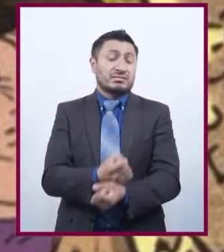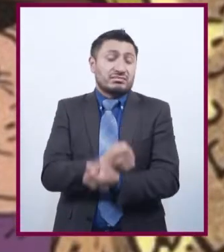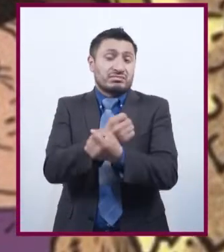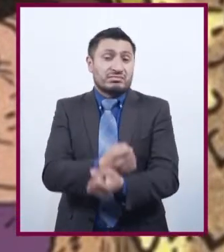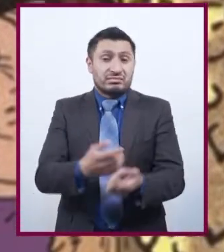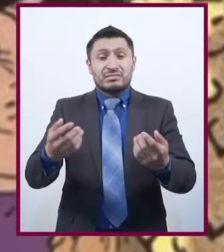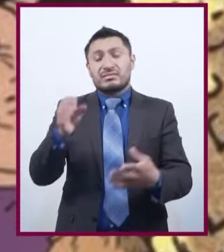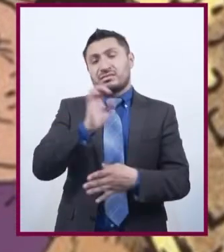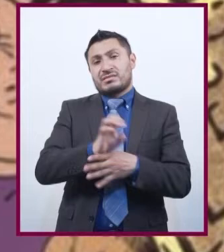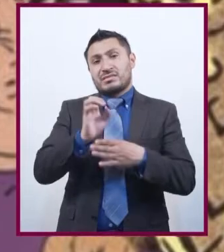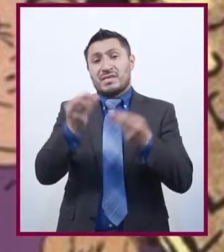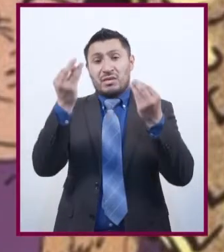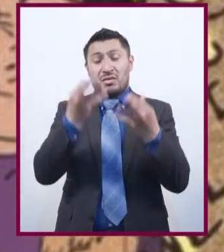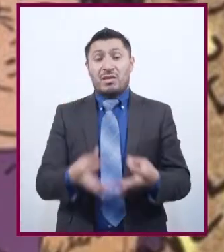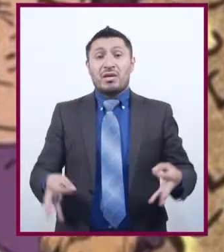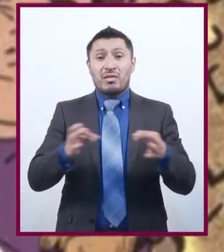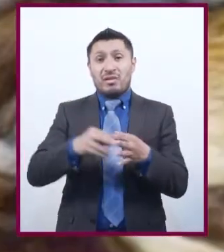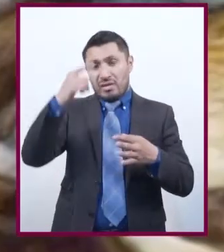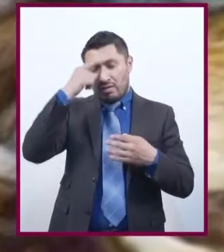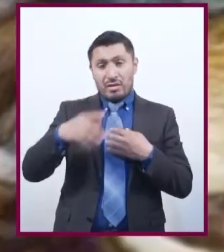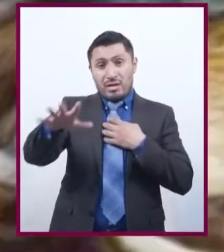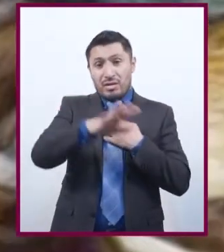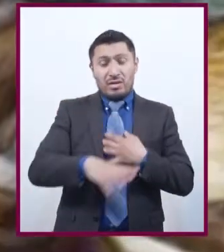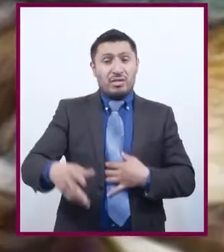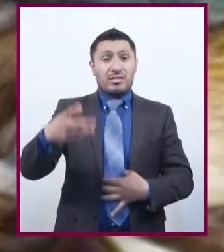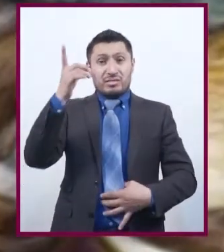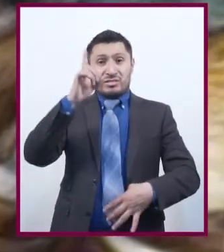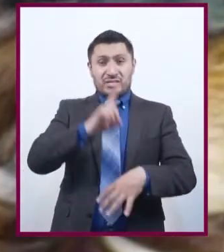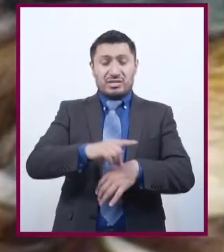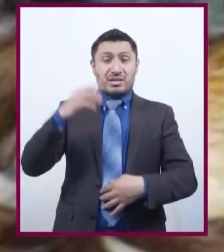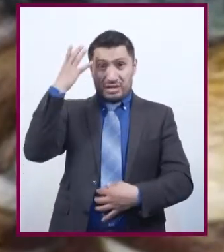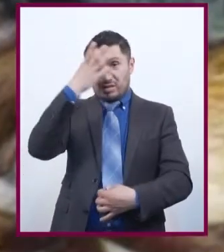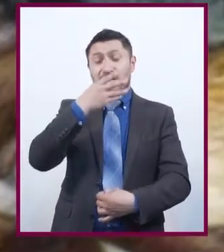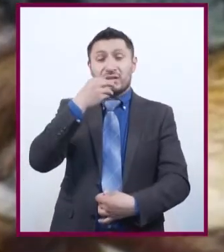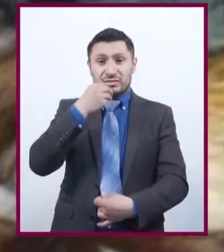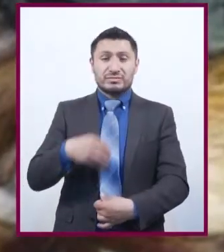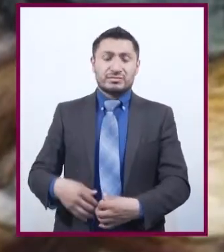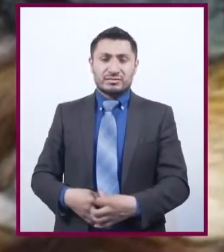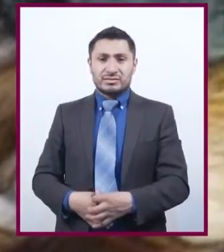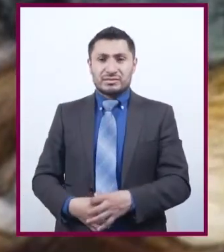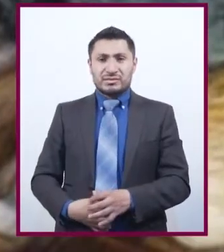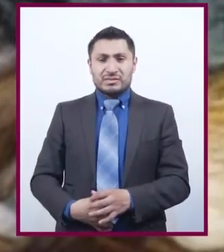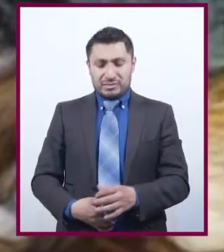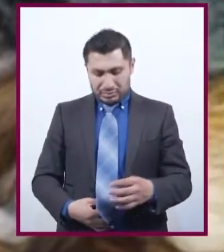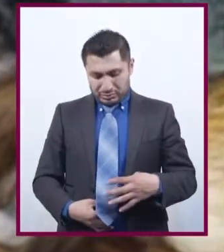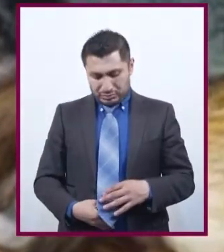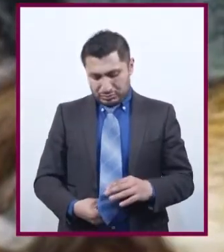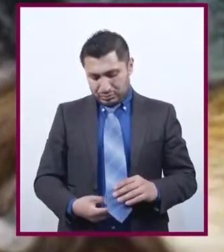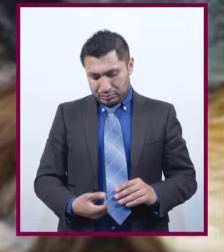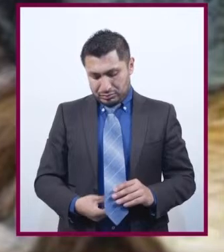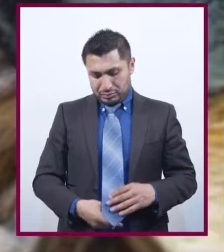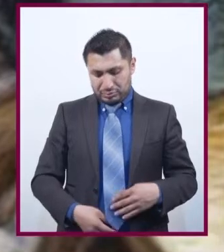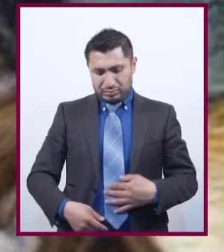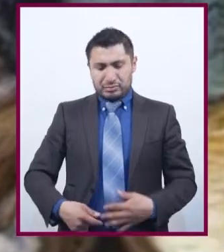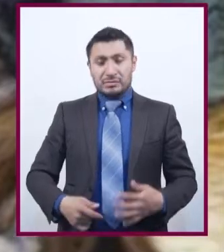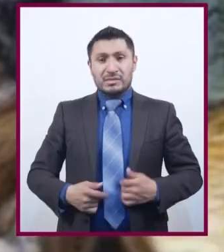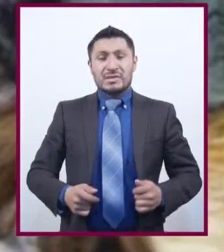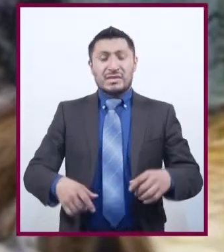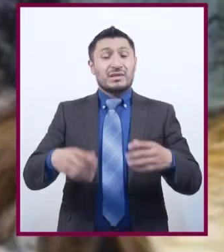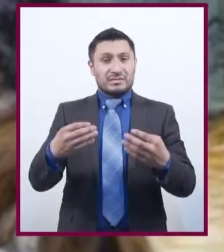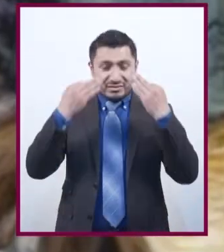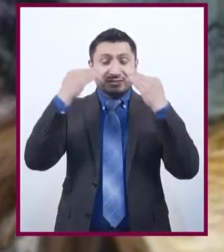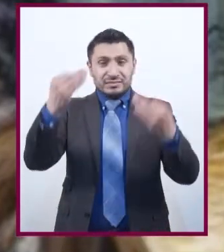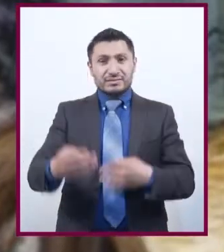del reino era por lo tanto muy importante para todos que ese día fuera un día hermoso en este fragmento podemos